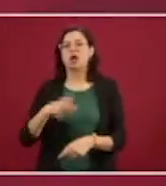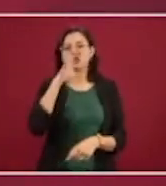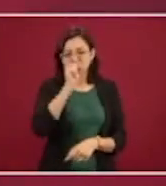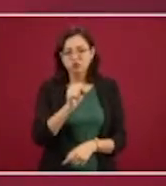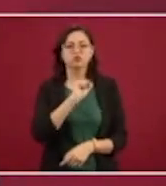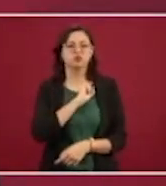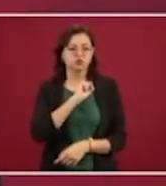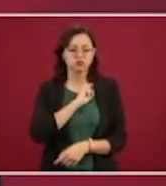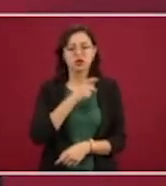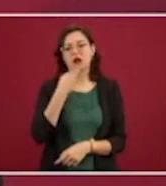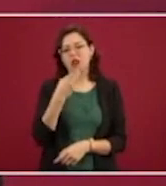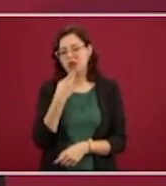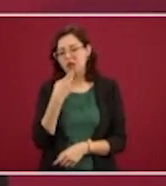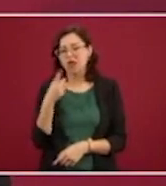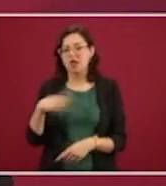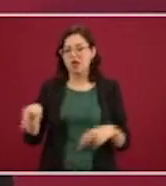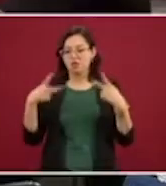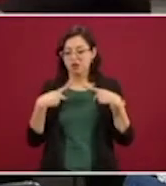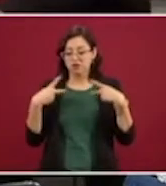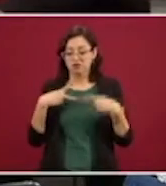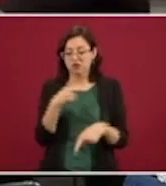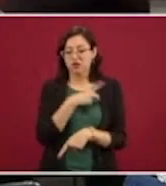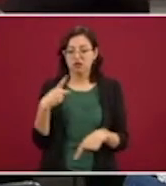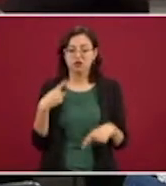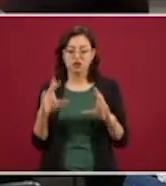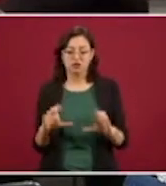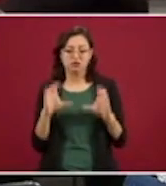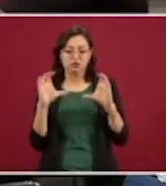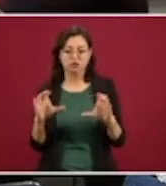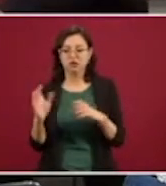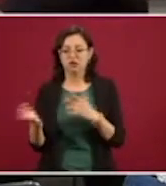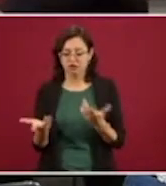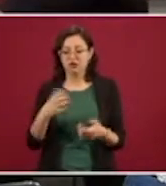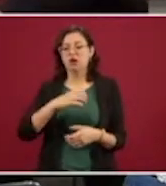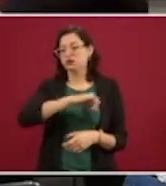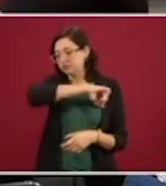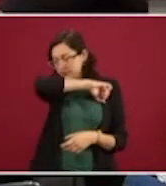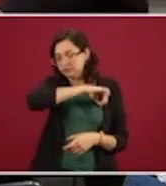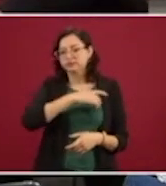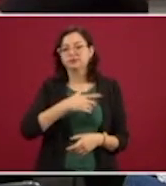hablar, etcétera, donde el personal tiene que tener cuidado de proteger su estornudo,